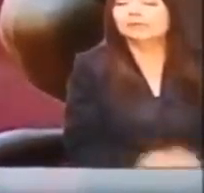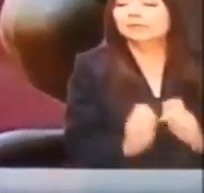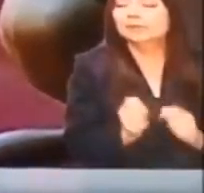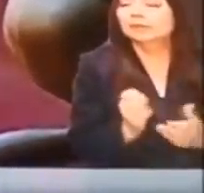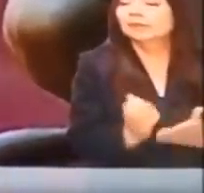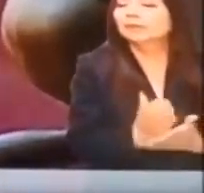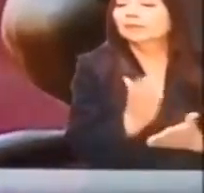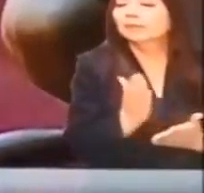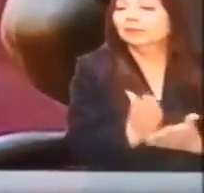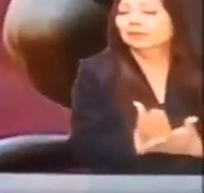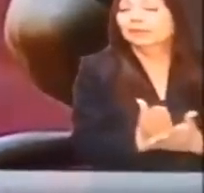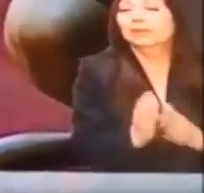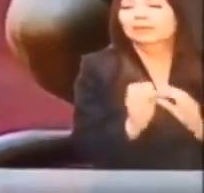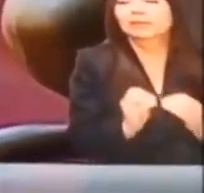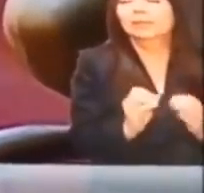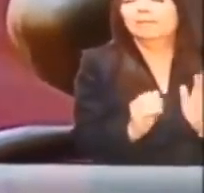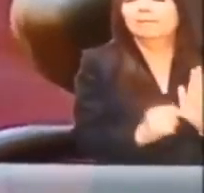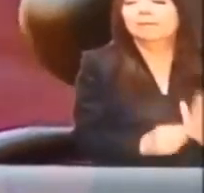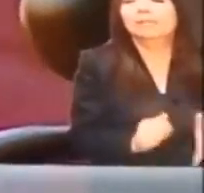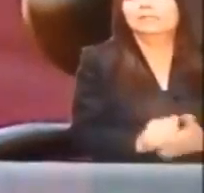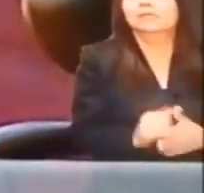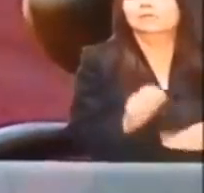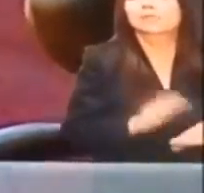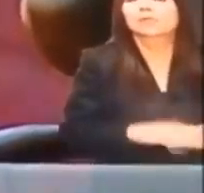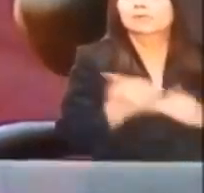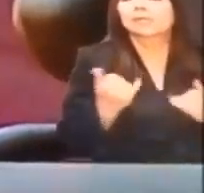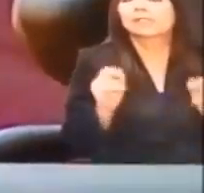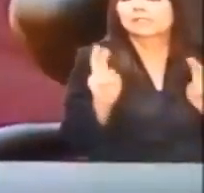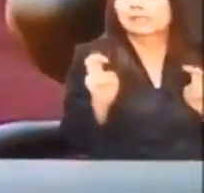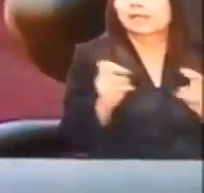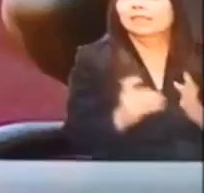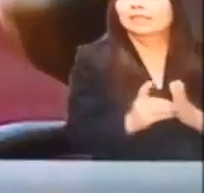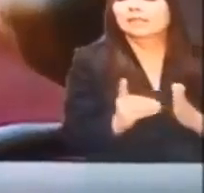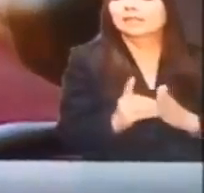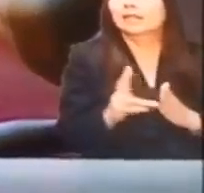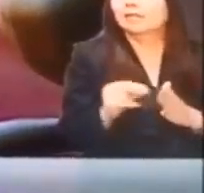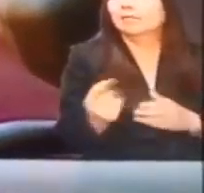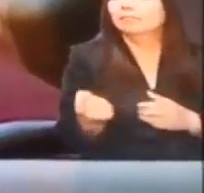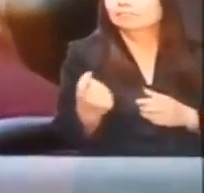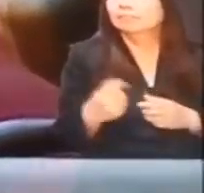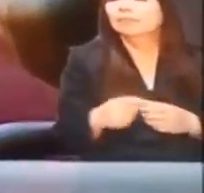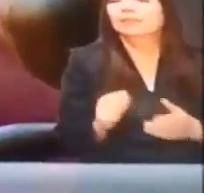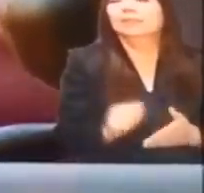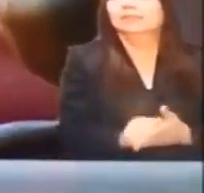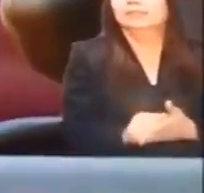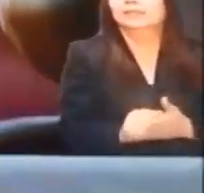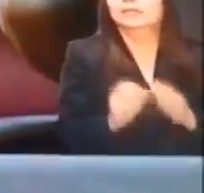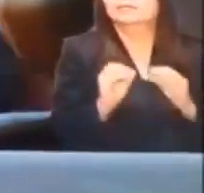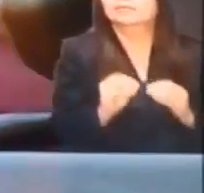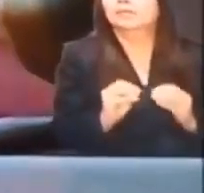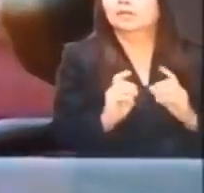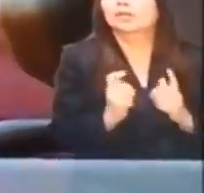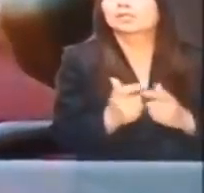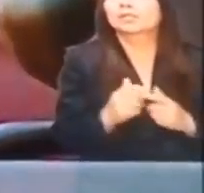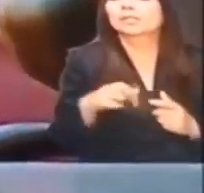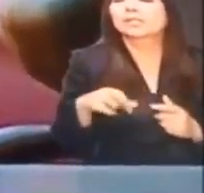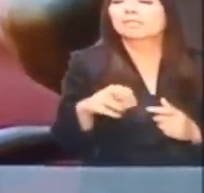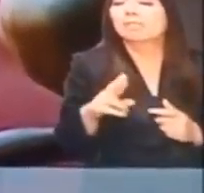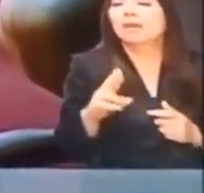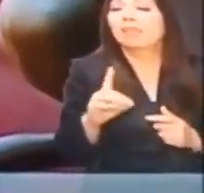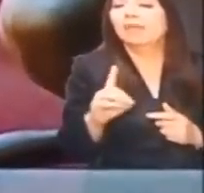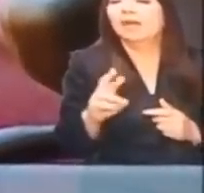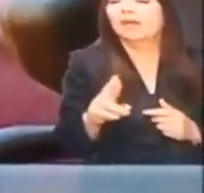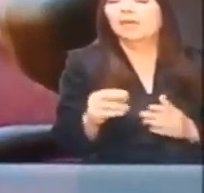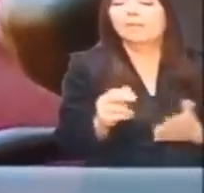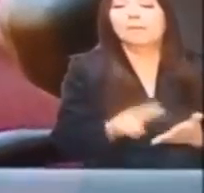Dada la problemática y las propuestas presentadas sobre este tema, el dictamen ha recogido la propuesta del congresista Espadaro, así como